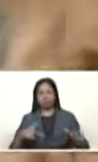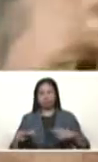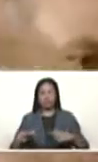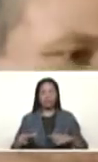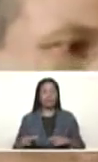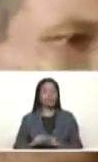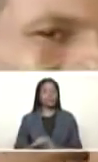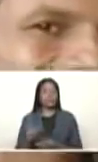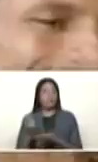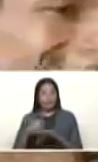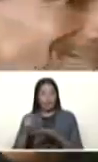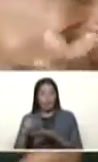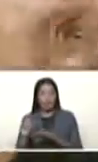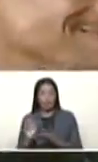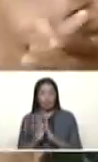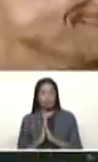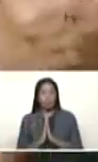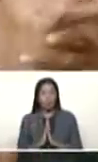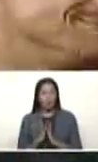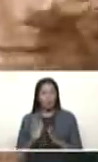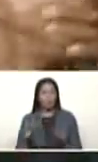nota. Para